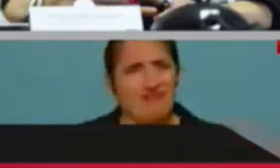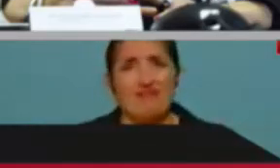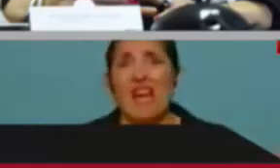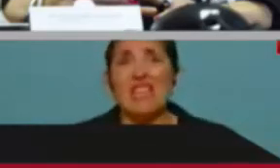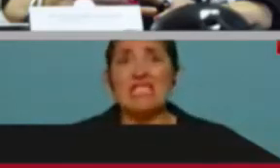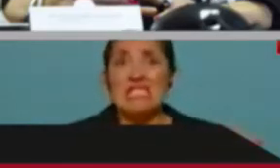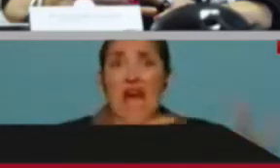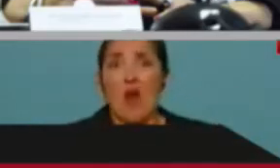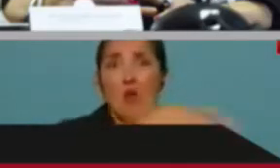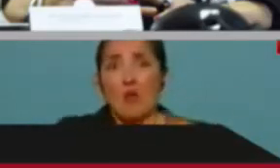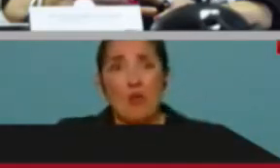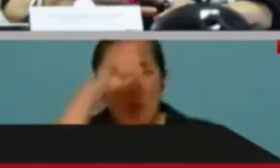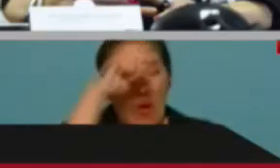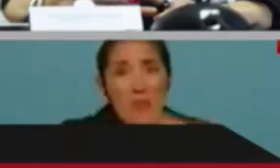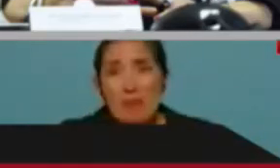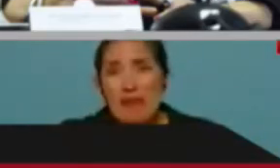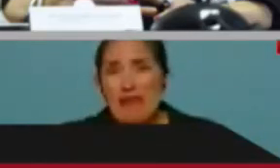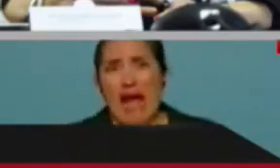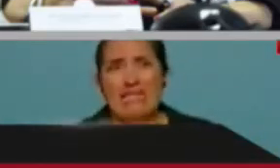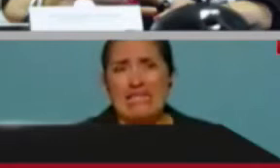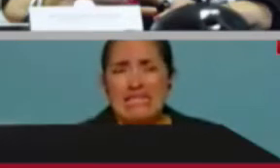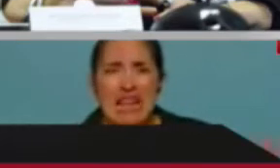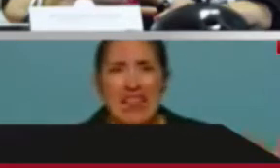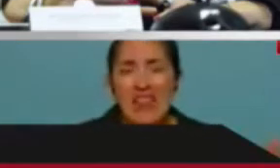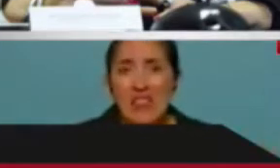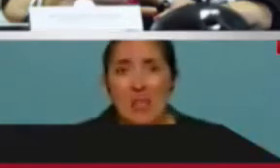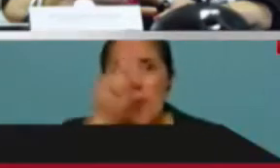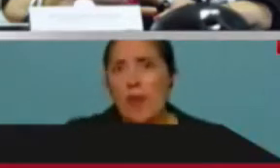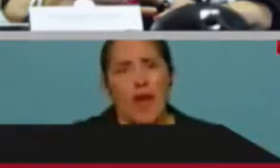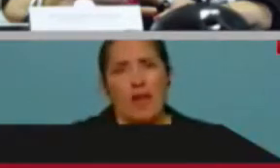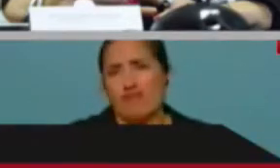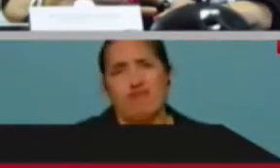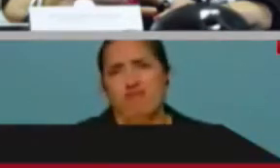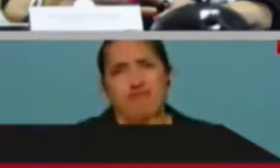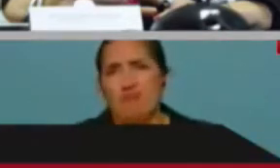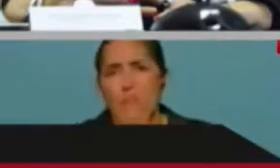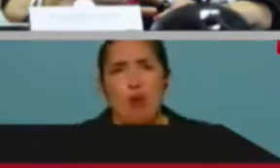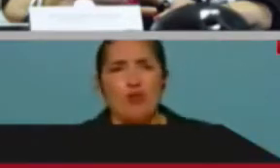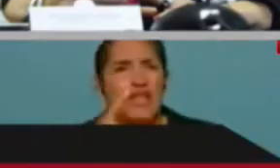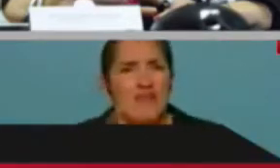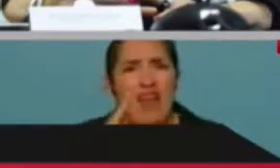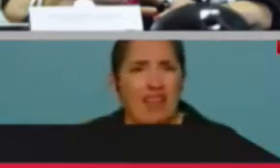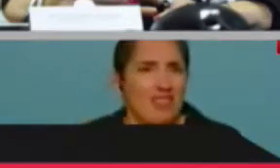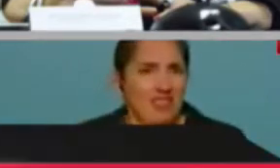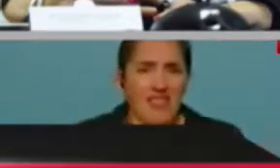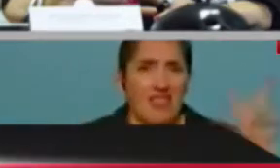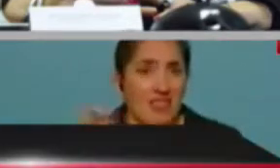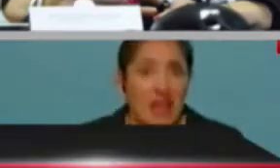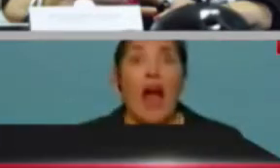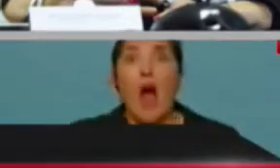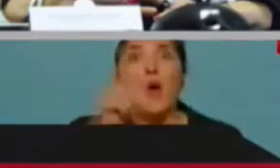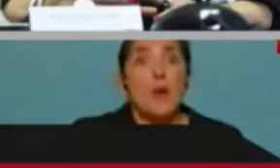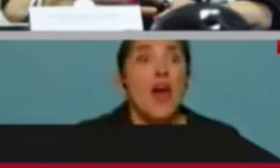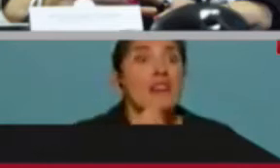mención el presidente de la Nación, lo que pasó con las distintas situaciones que se dieron en el